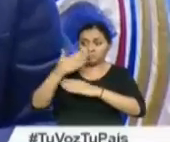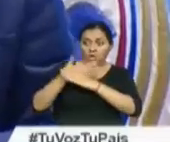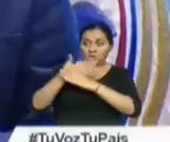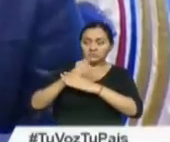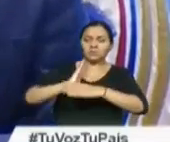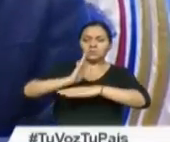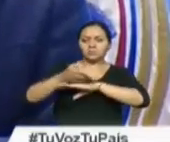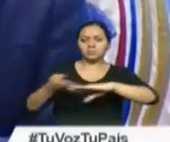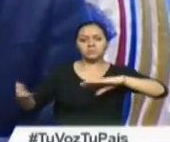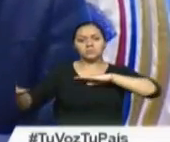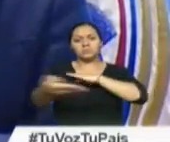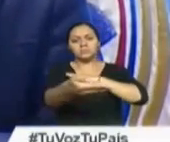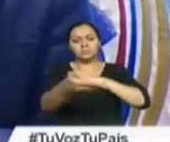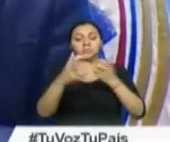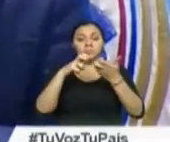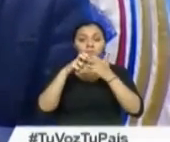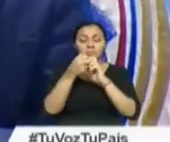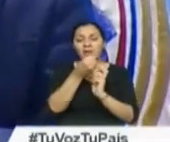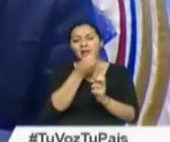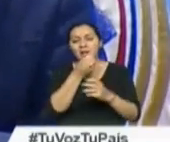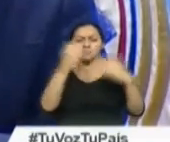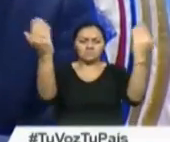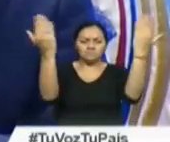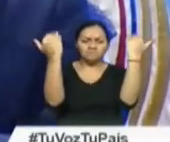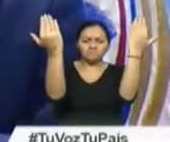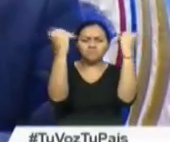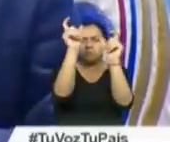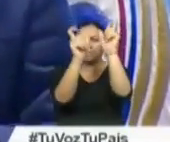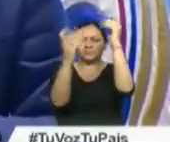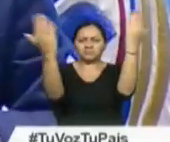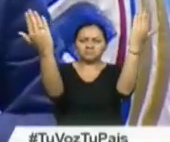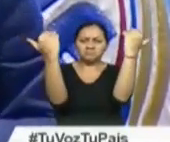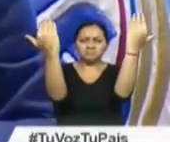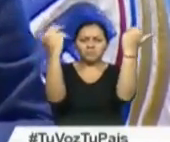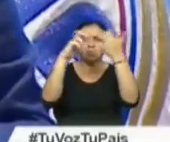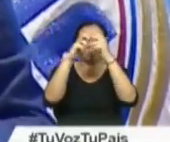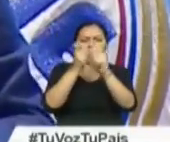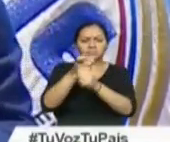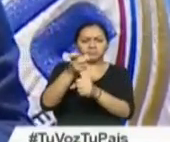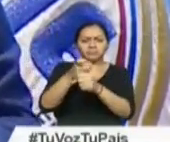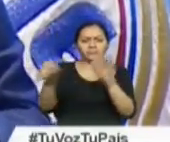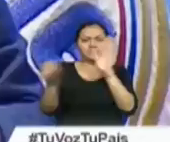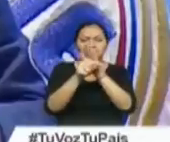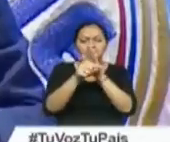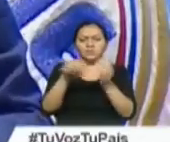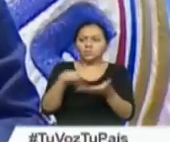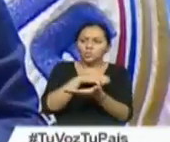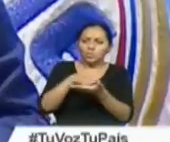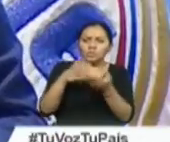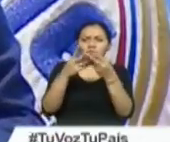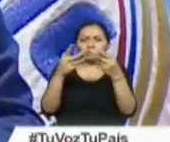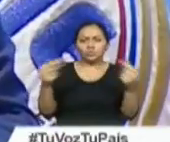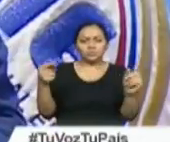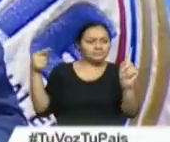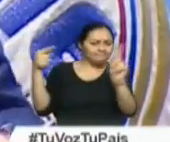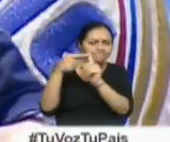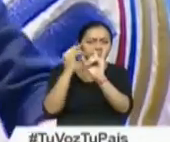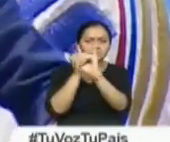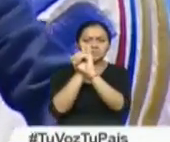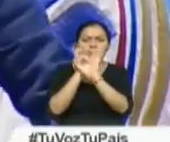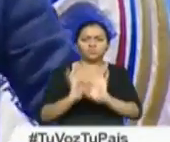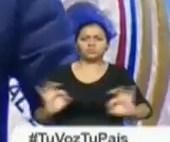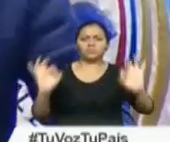quienes usaron los micrófonos para llamar a la gente a las calles, en lugar de resolver sus dudas por la vía